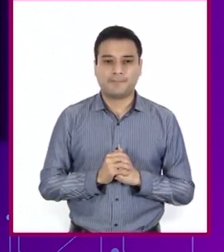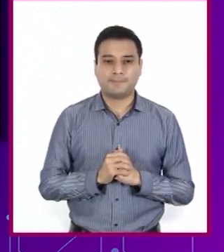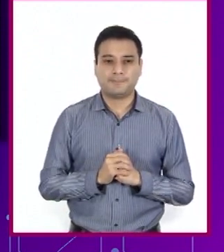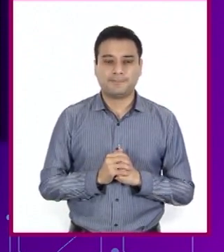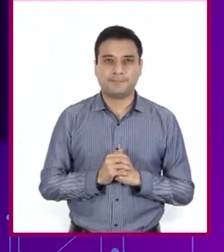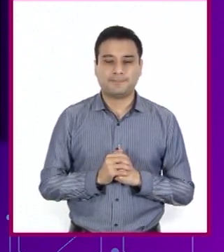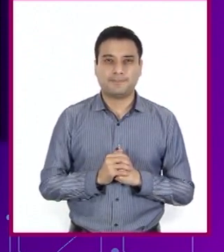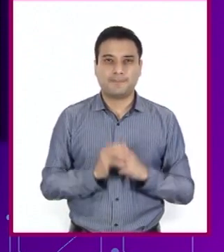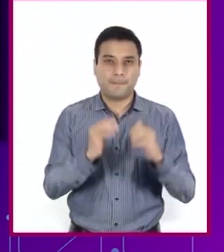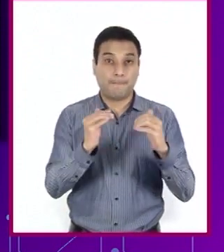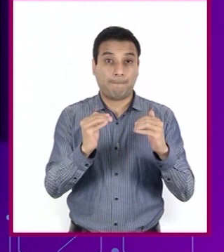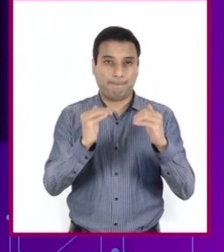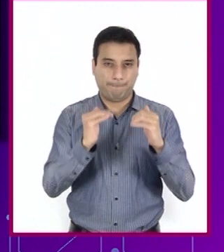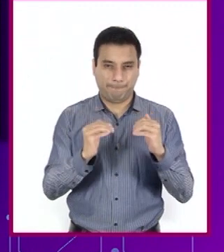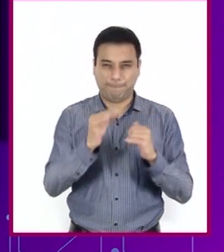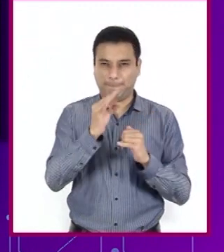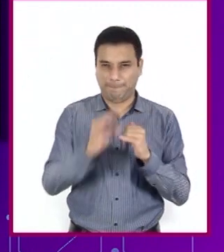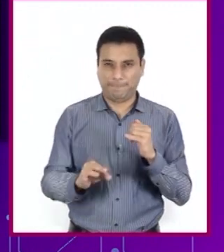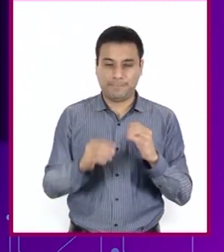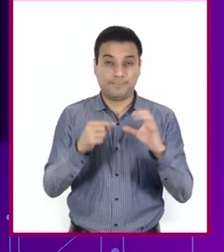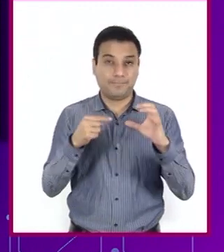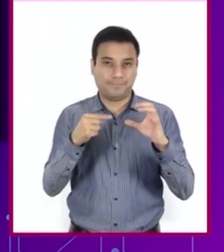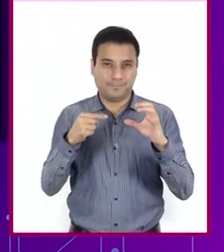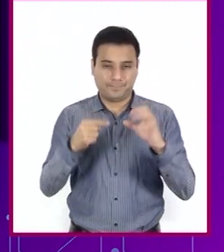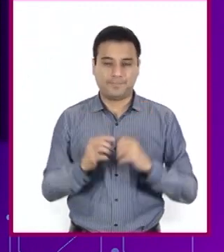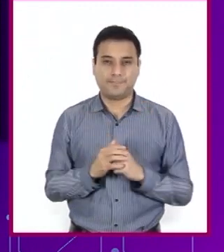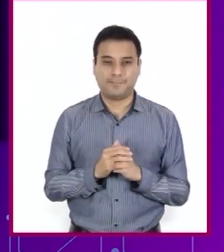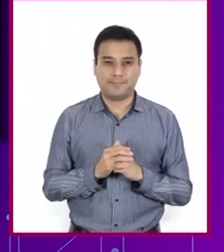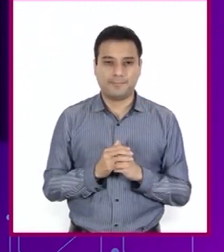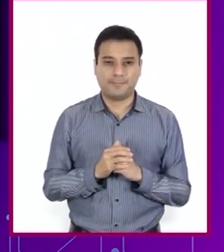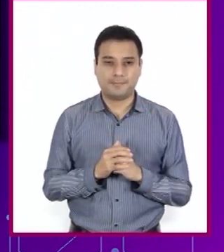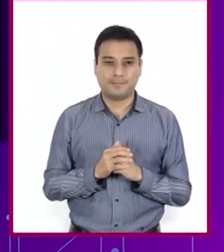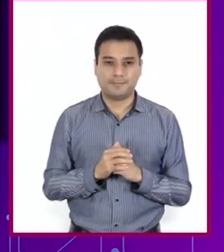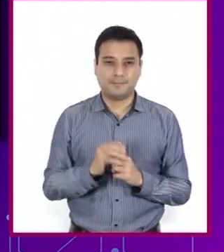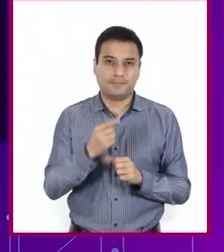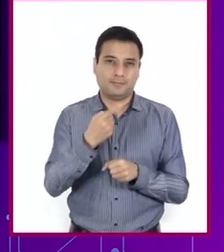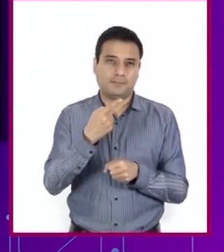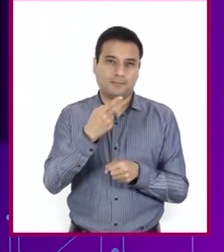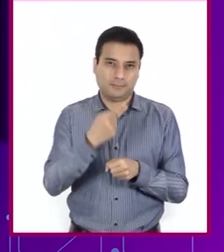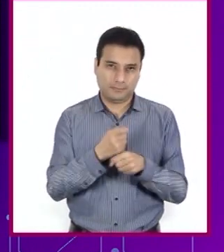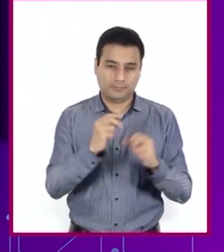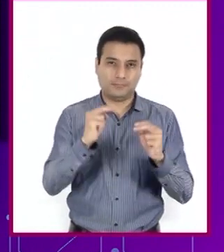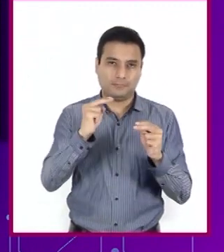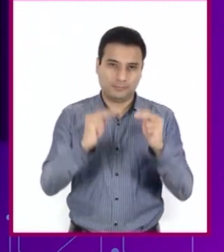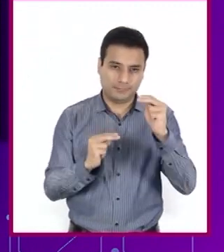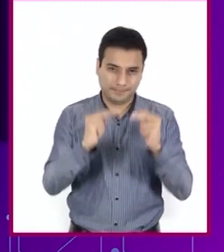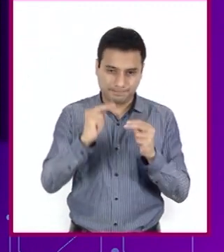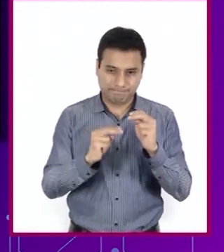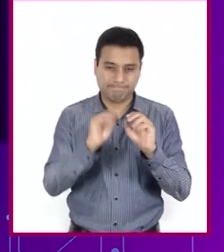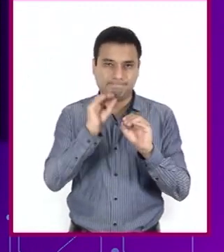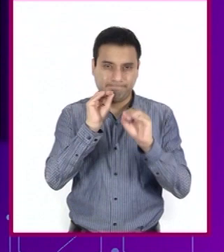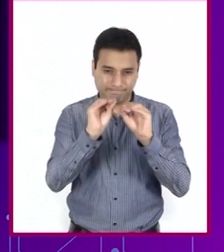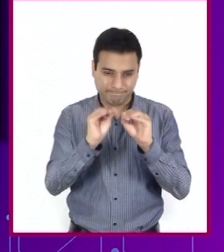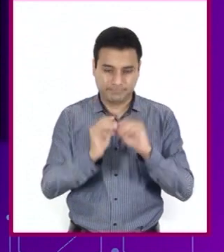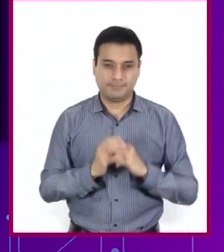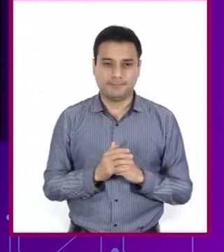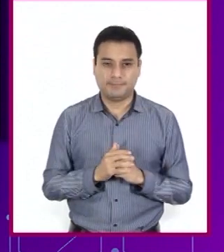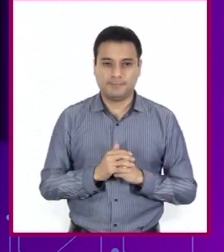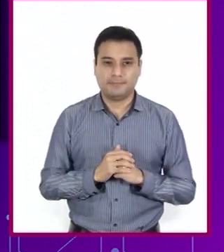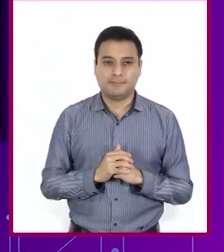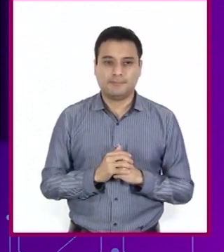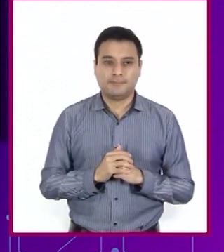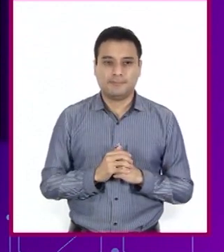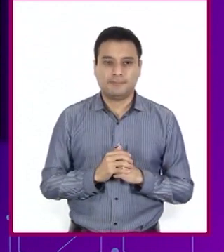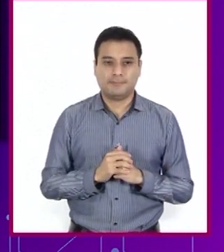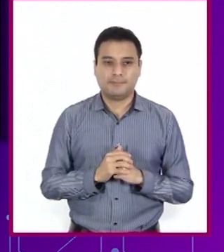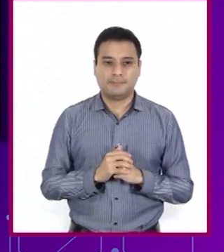Y finalmente los electrones, 2 en su primer nivel y los 4 restantes